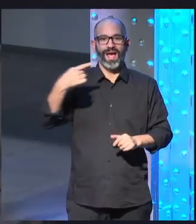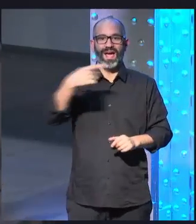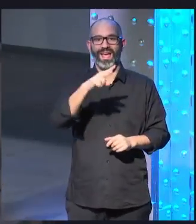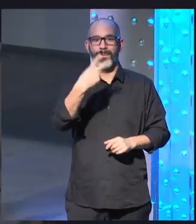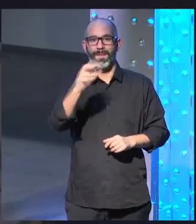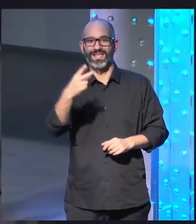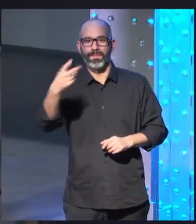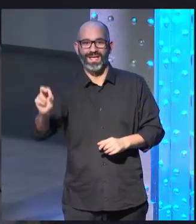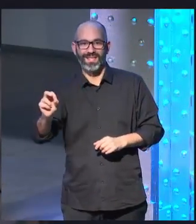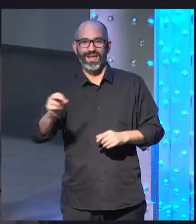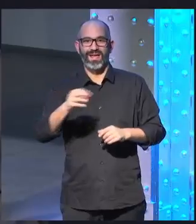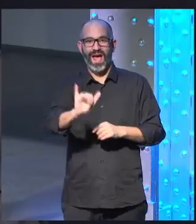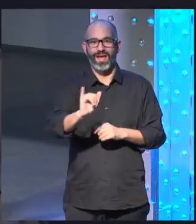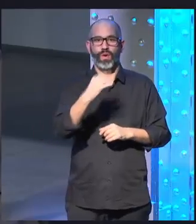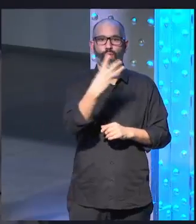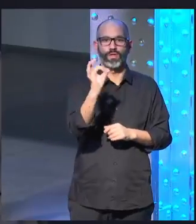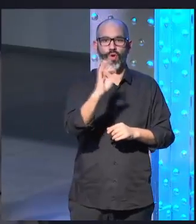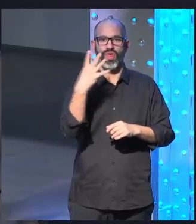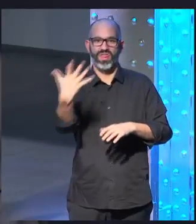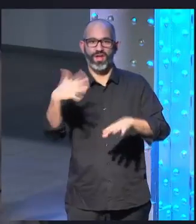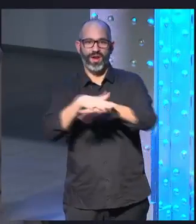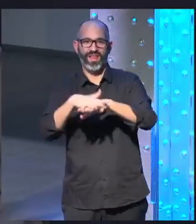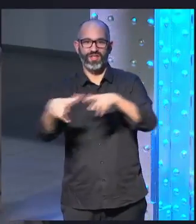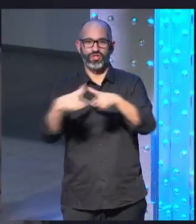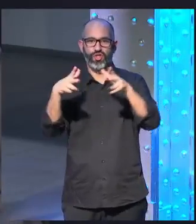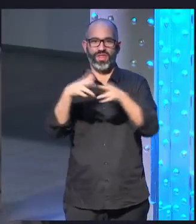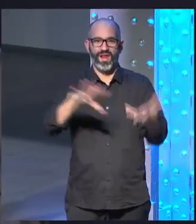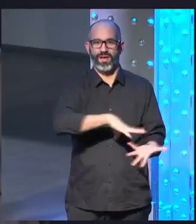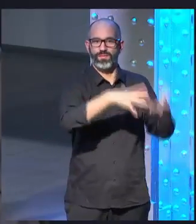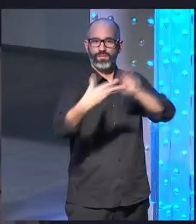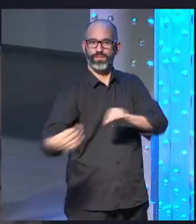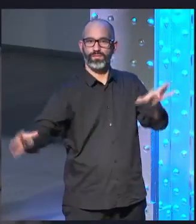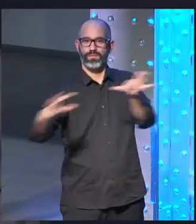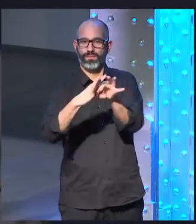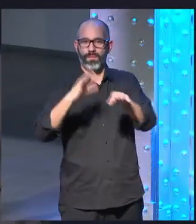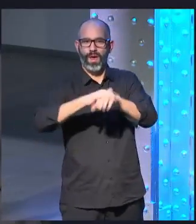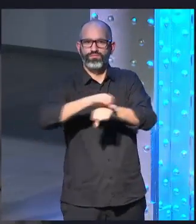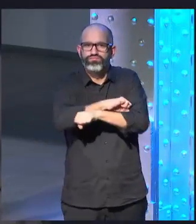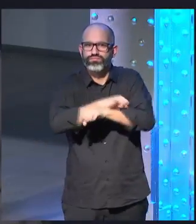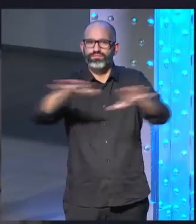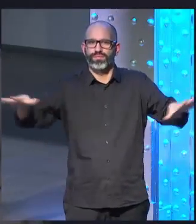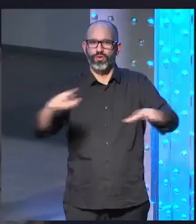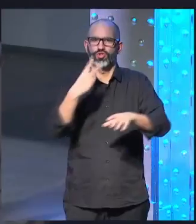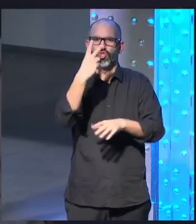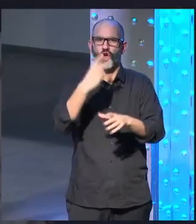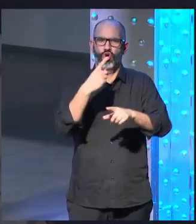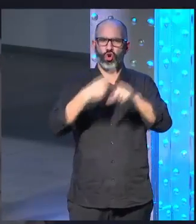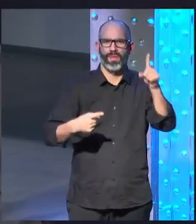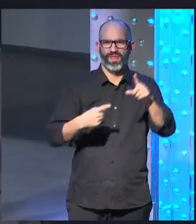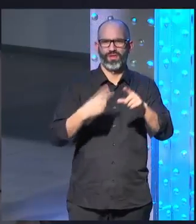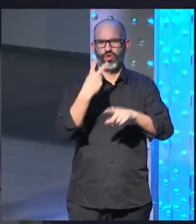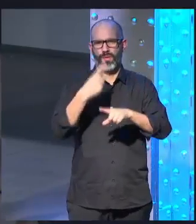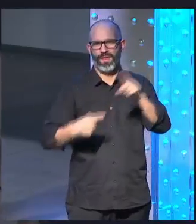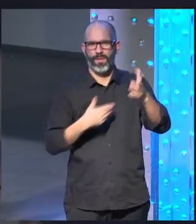G2020 cuenta con 4 o 5 redes sociales adheridas que llegan a 2.5 o 3 millones